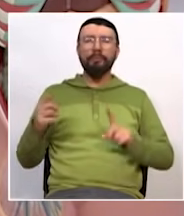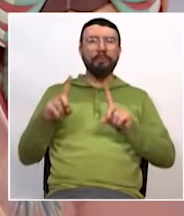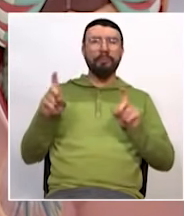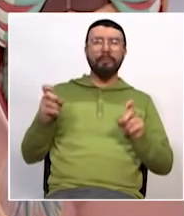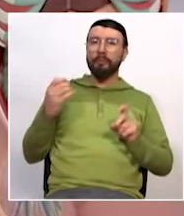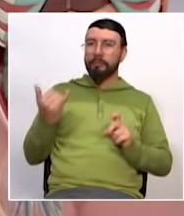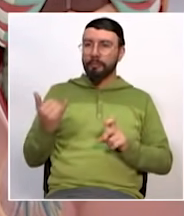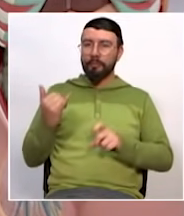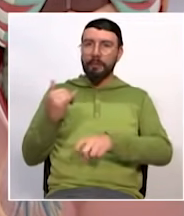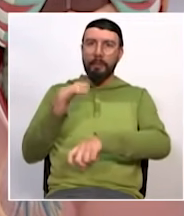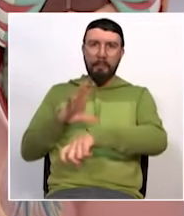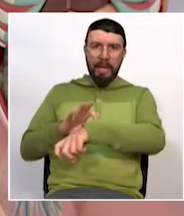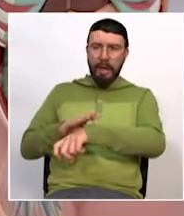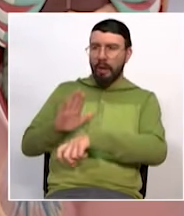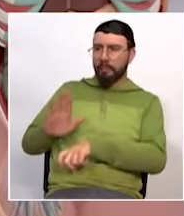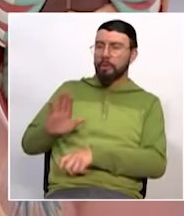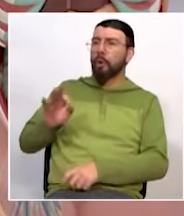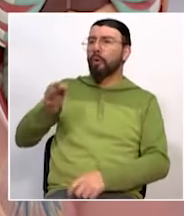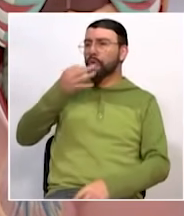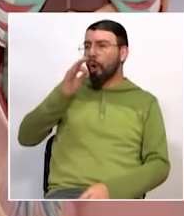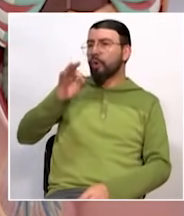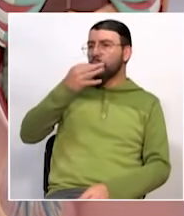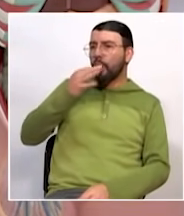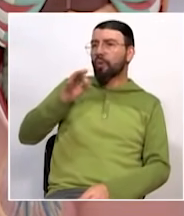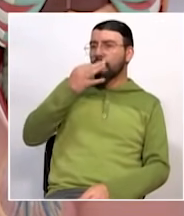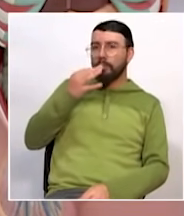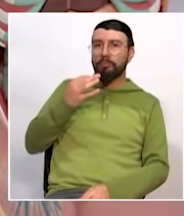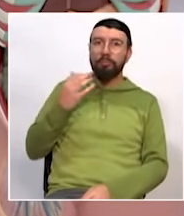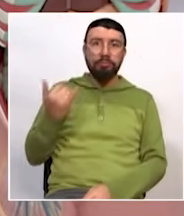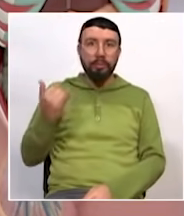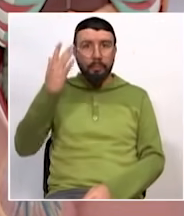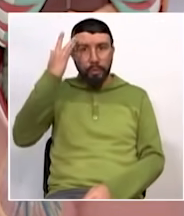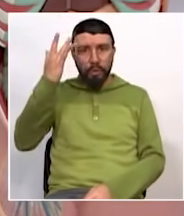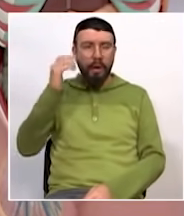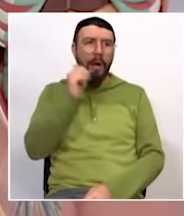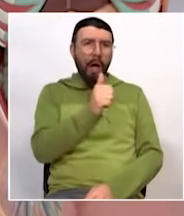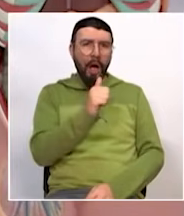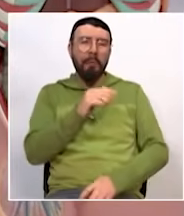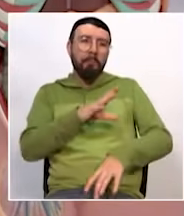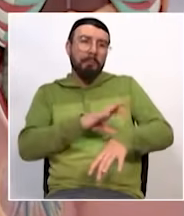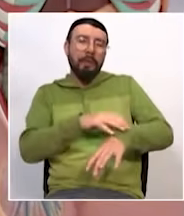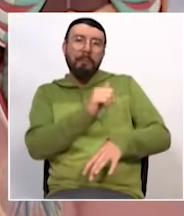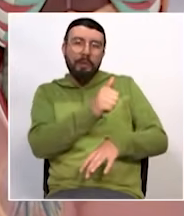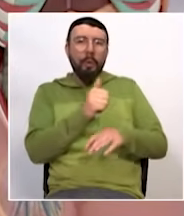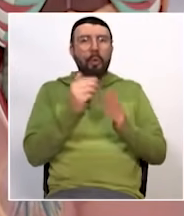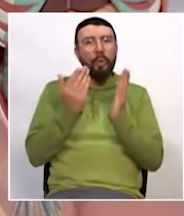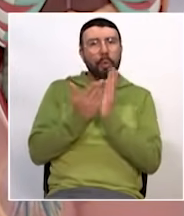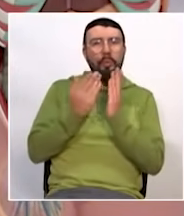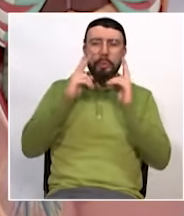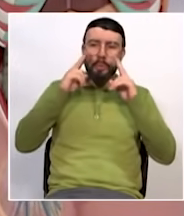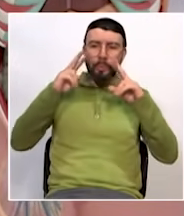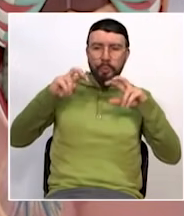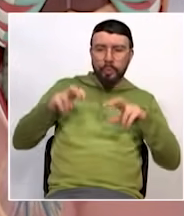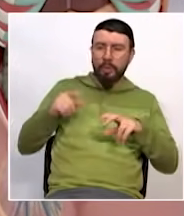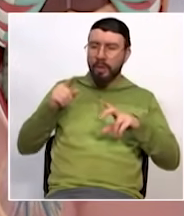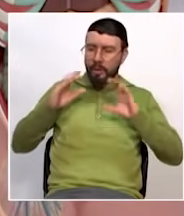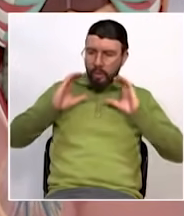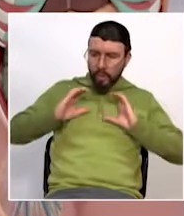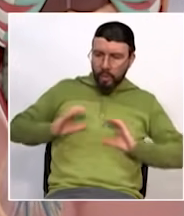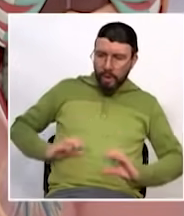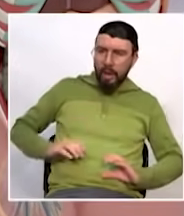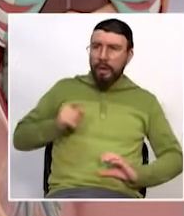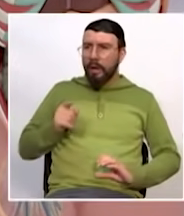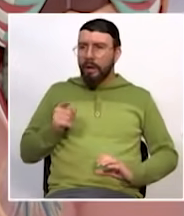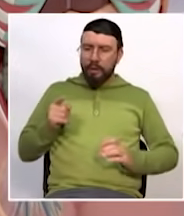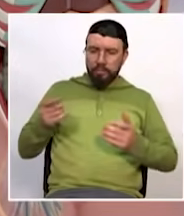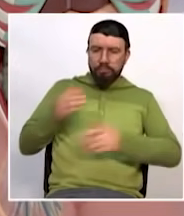medicamentos ya que su formación se ha centrado inicialmente en la anatomía en el cuerpo humano que es visible que es palpable que